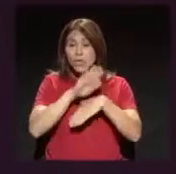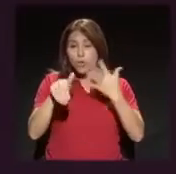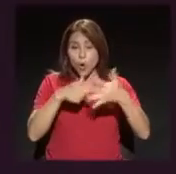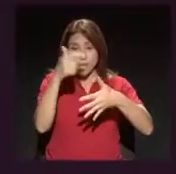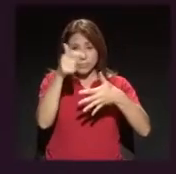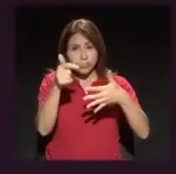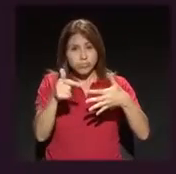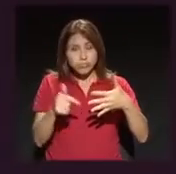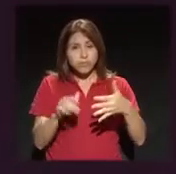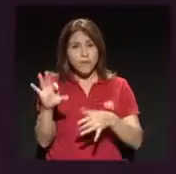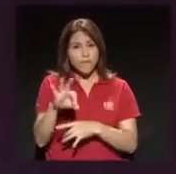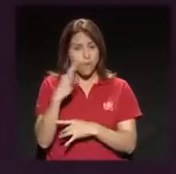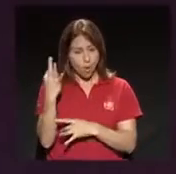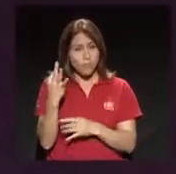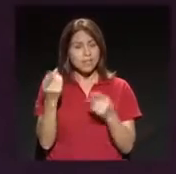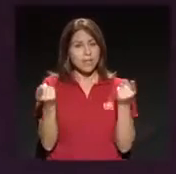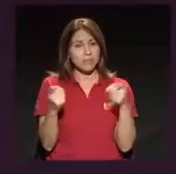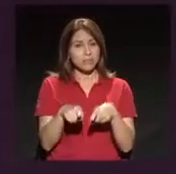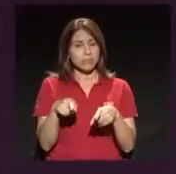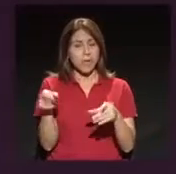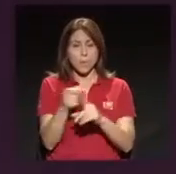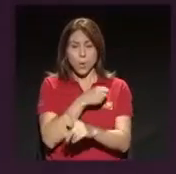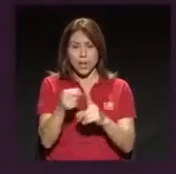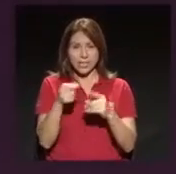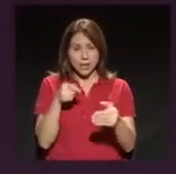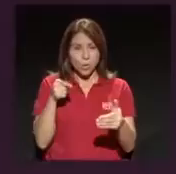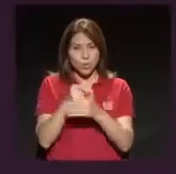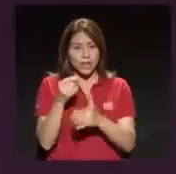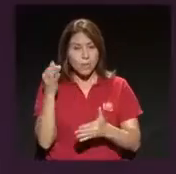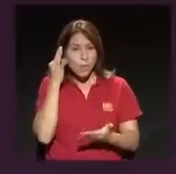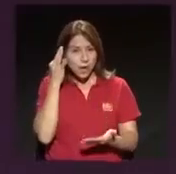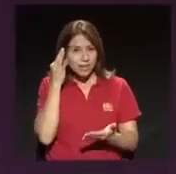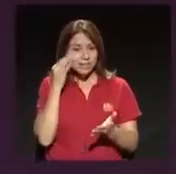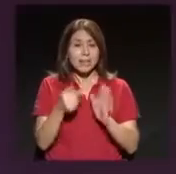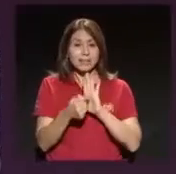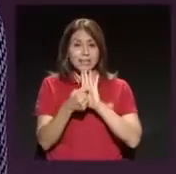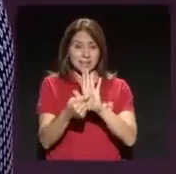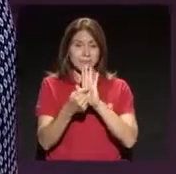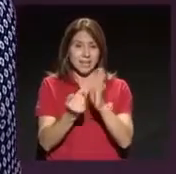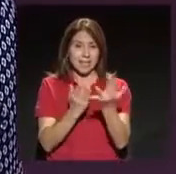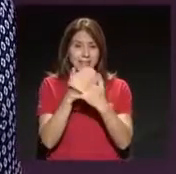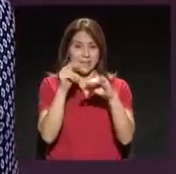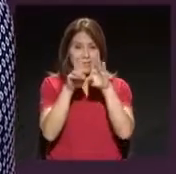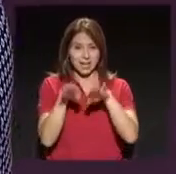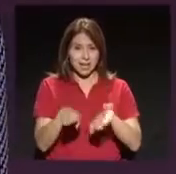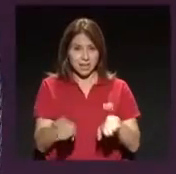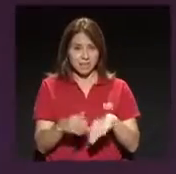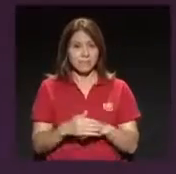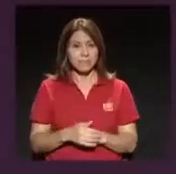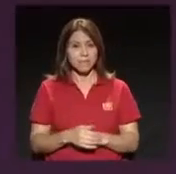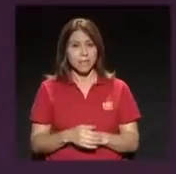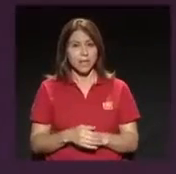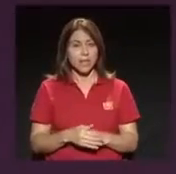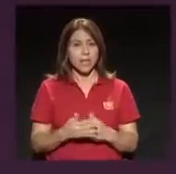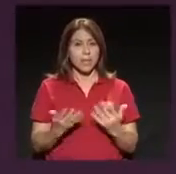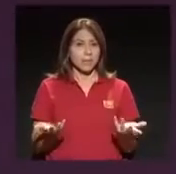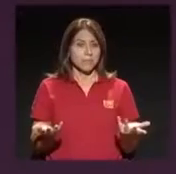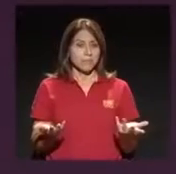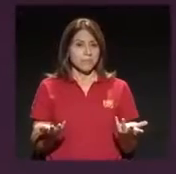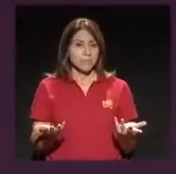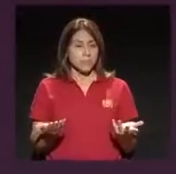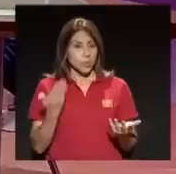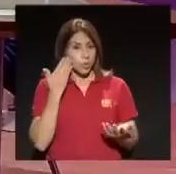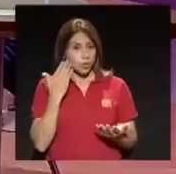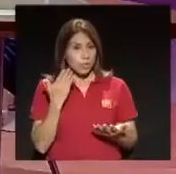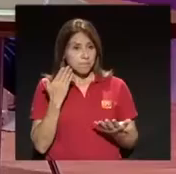son formas en que la violencia contra las mujeres se expresa en la red, ¿verdad? No sé, Mariana,